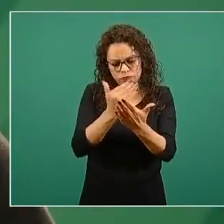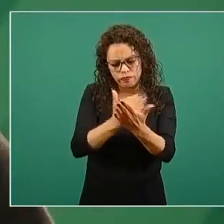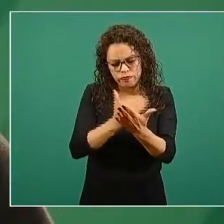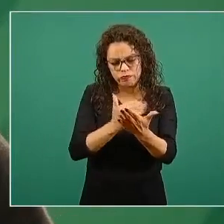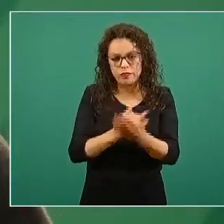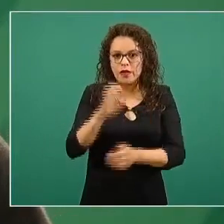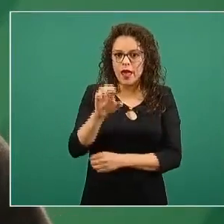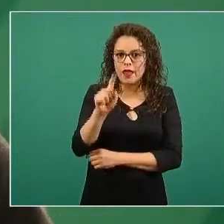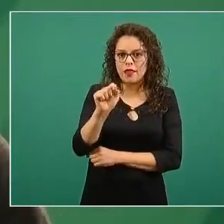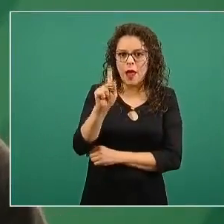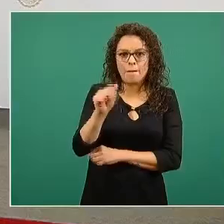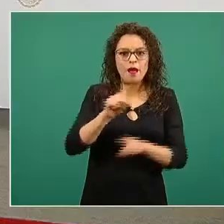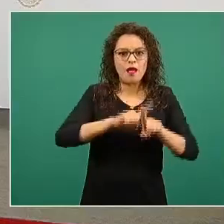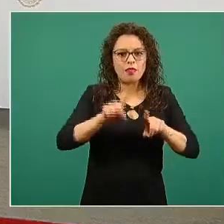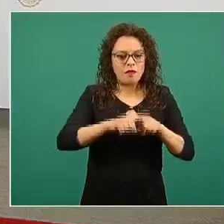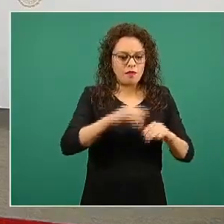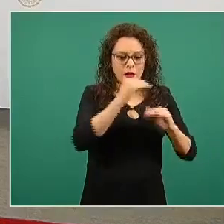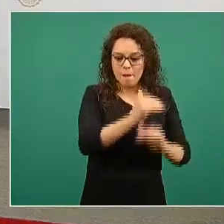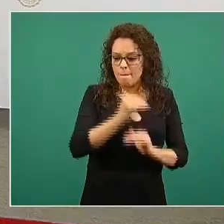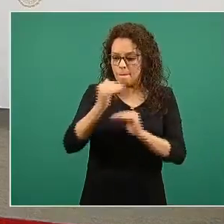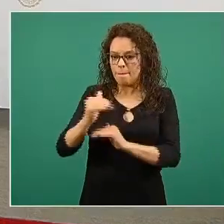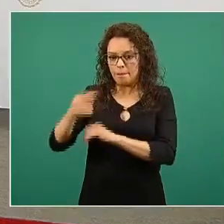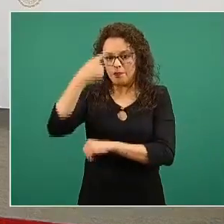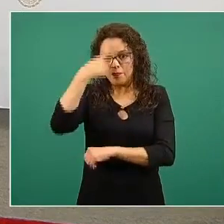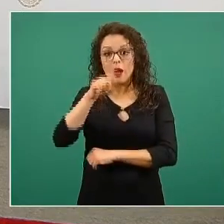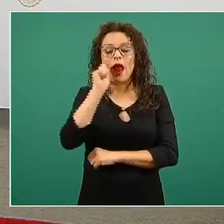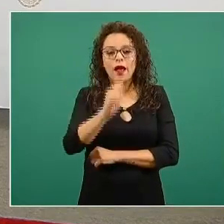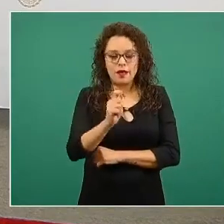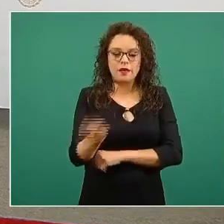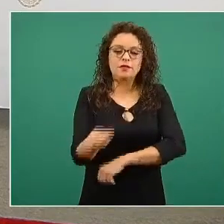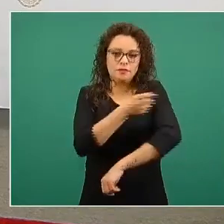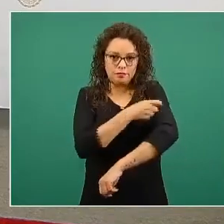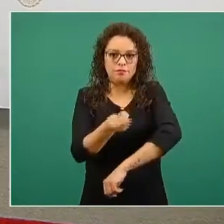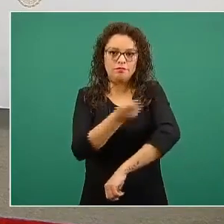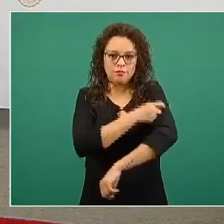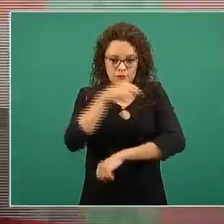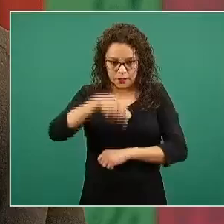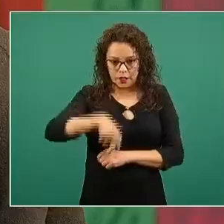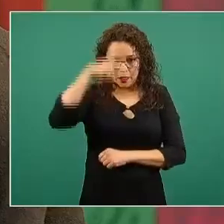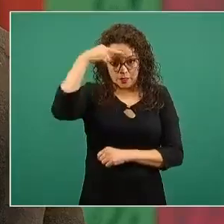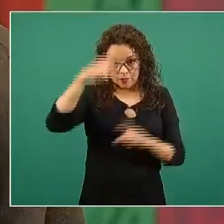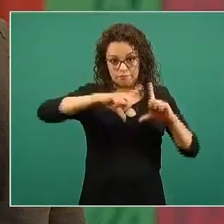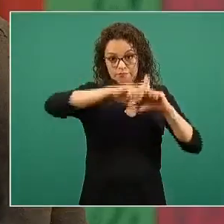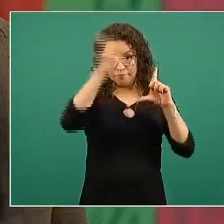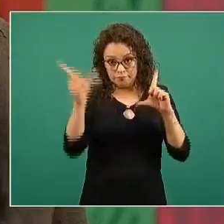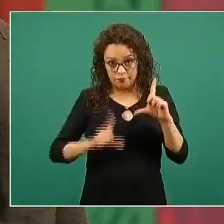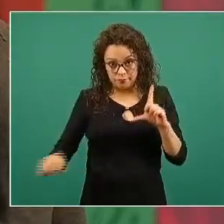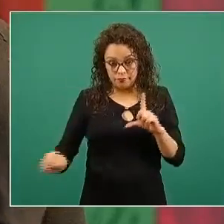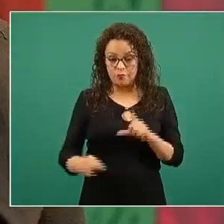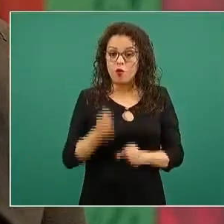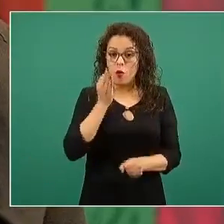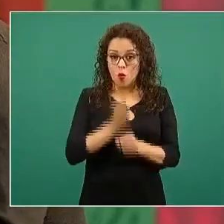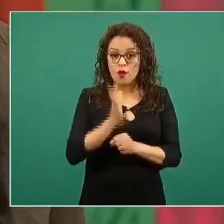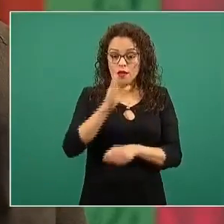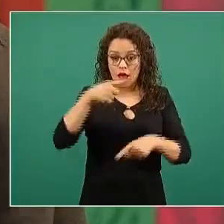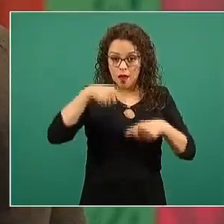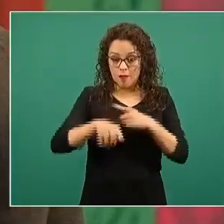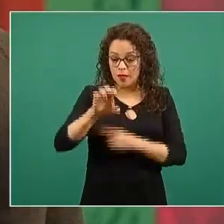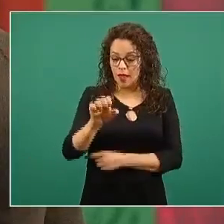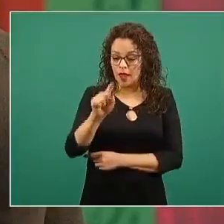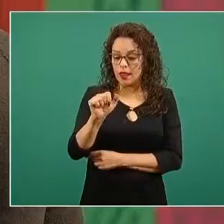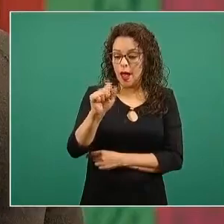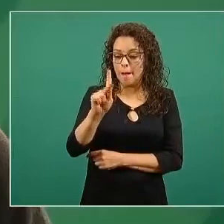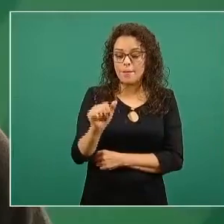que se van a tener para efectos de la vacunación en el país. Ya inició la etapa 1, esperamos que esta etapa culmine